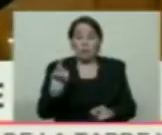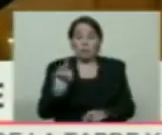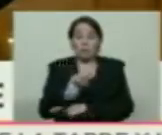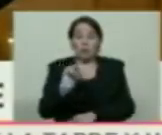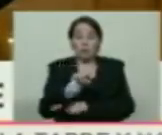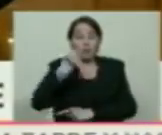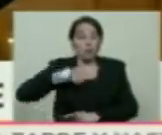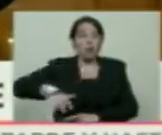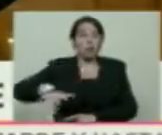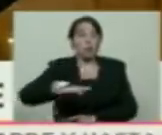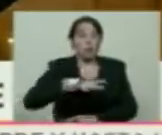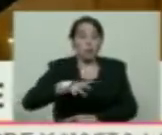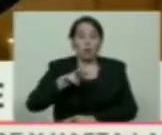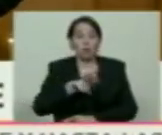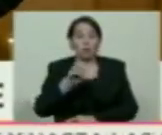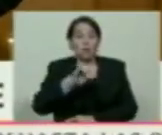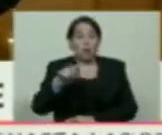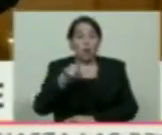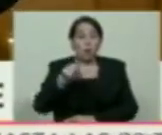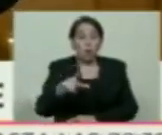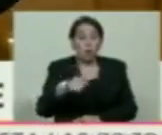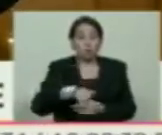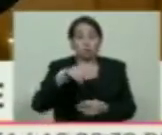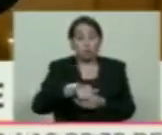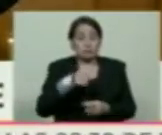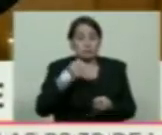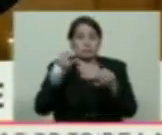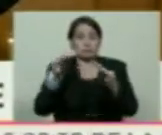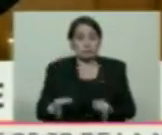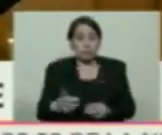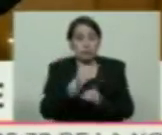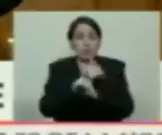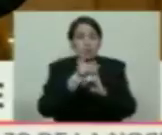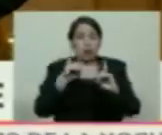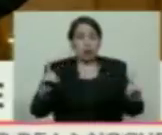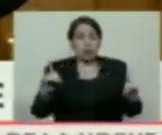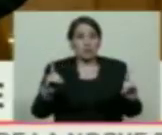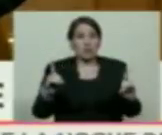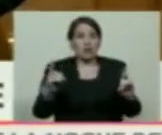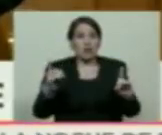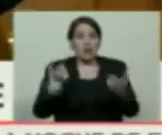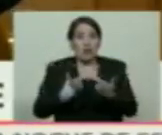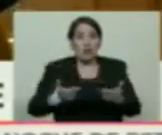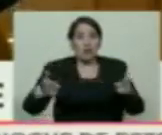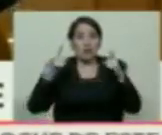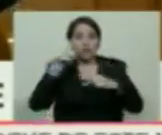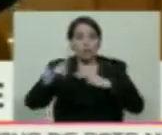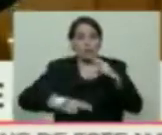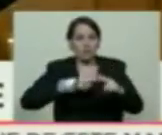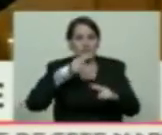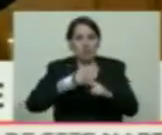el pueblo de Venezuela el 30 de julio de 2017, en elecciones democráticas, libres, universales, directas y secretas,